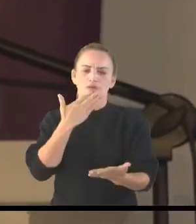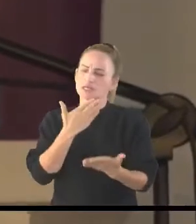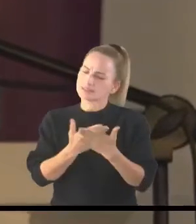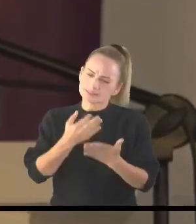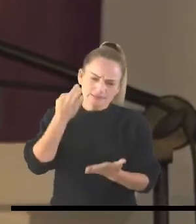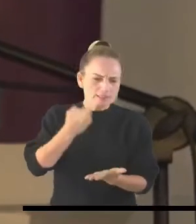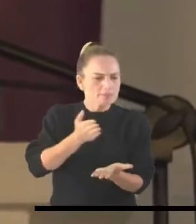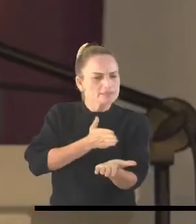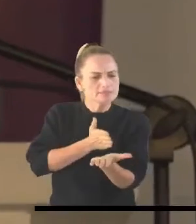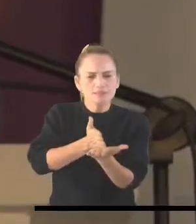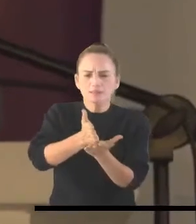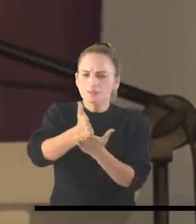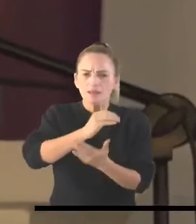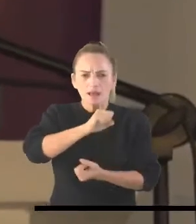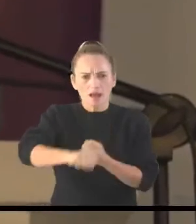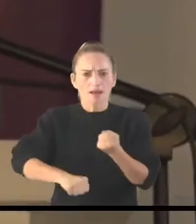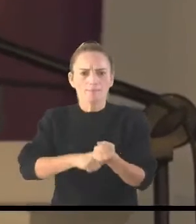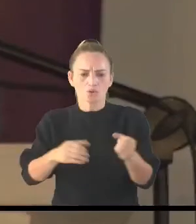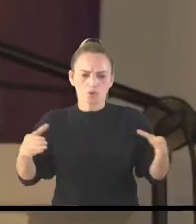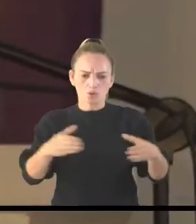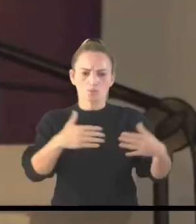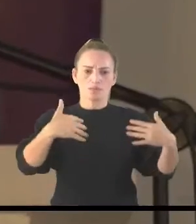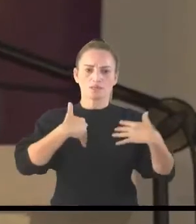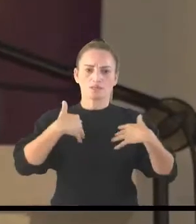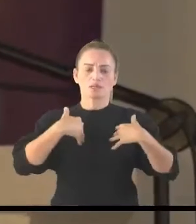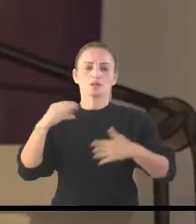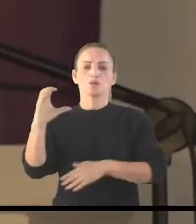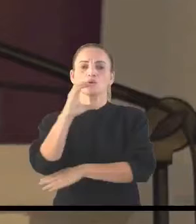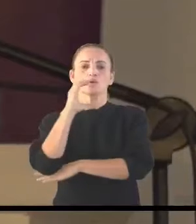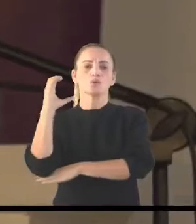respaldo a la unidad de víctimas y a las víctimas de Colombia.